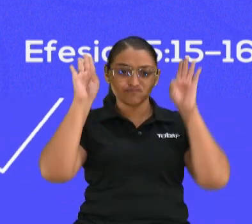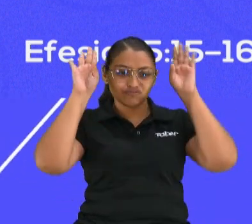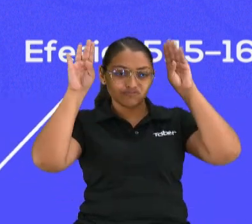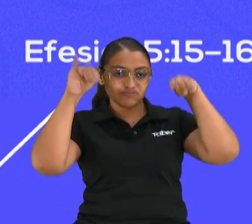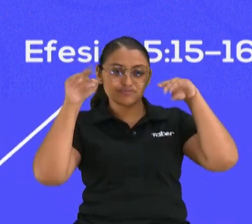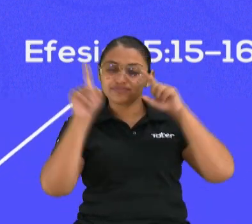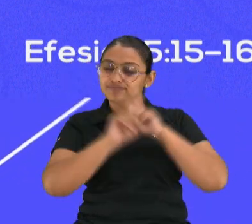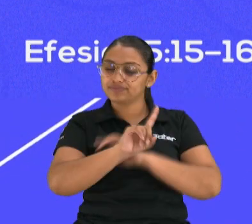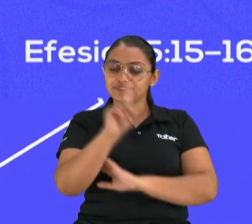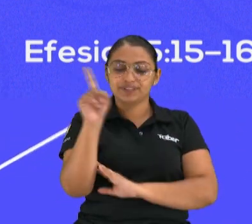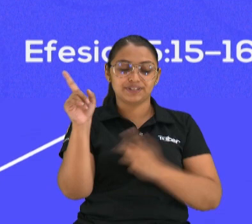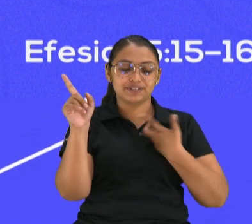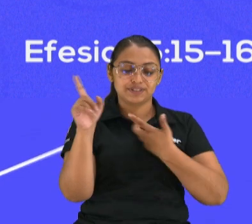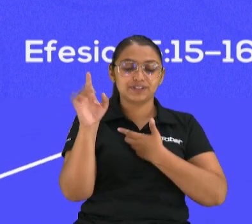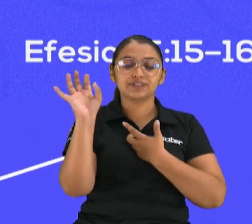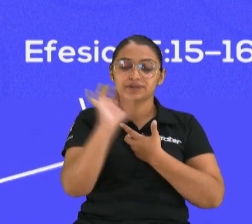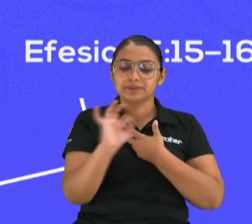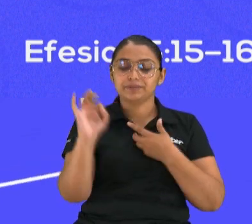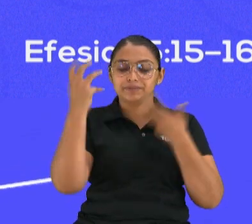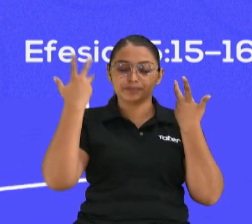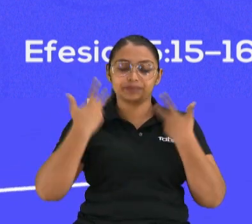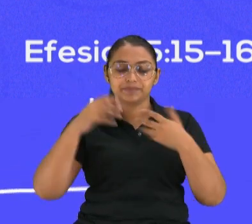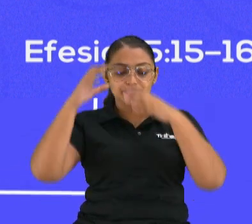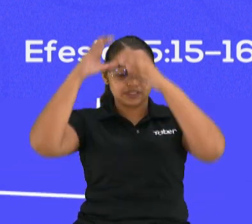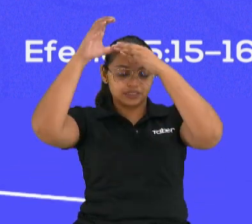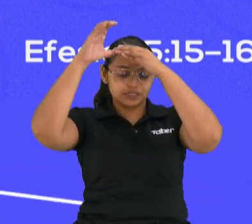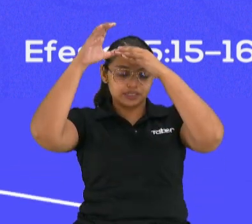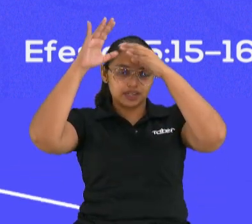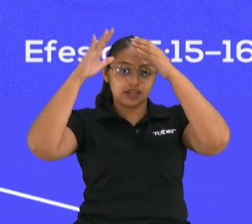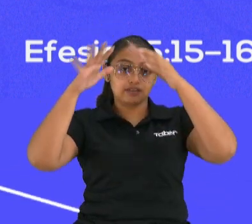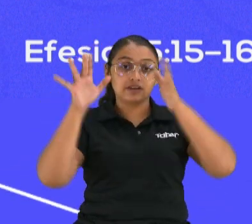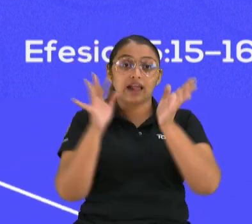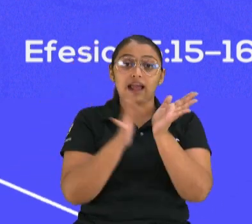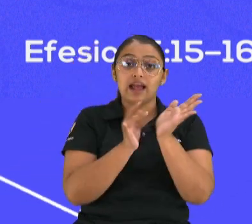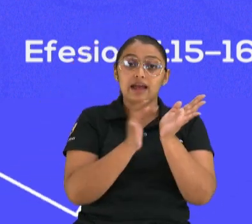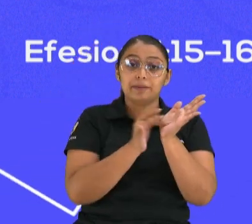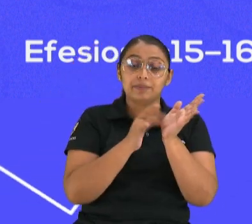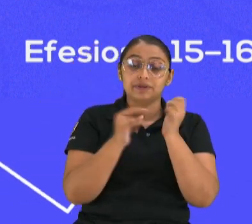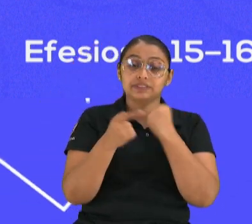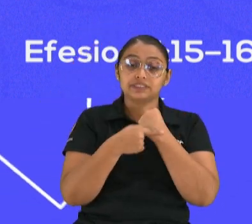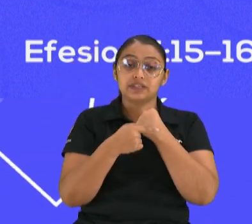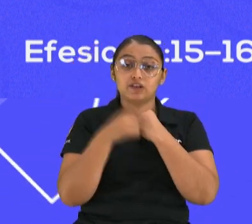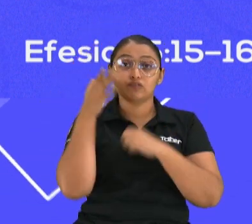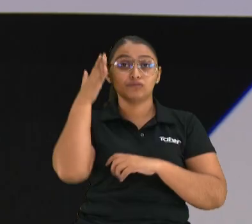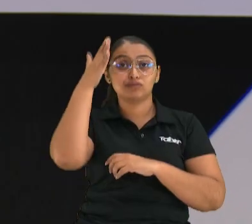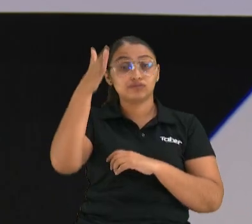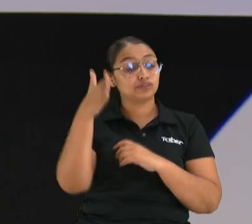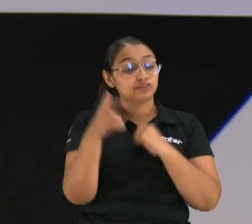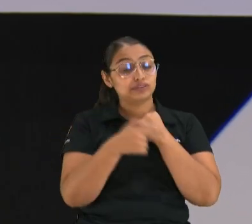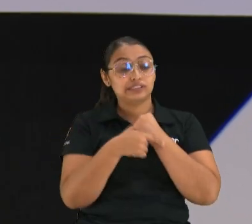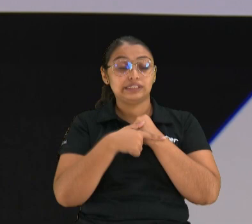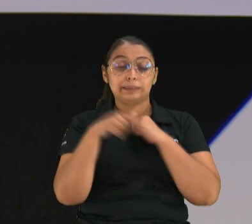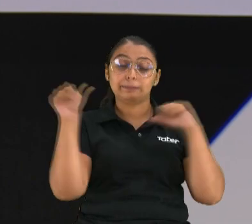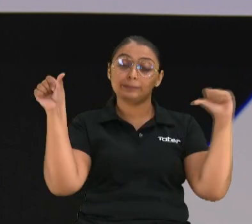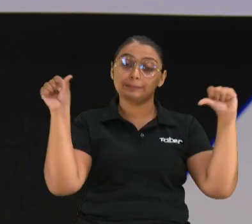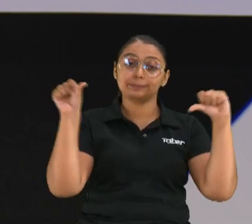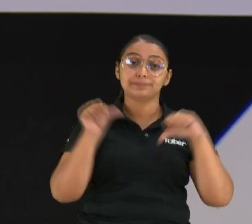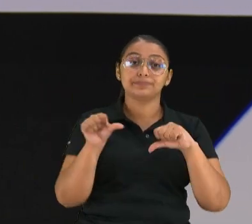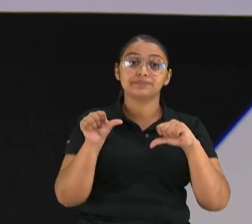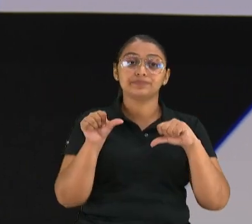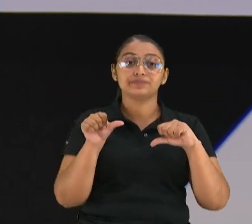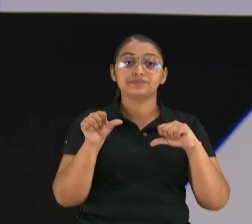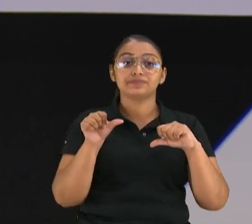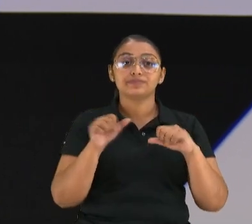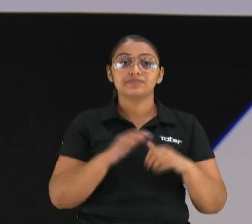sabios aprovechando bien el tiempo porque los días que dice la palabra son malos y vaya que sí son malos